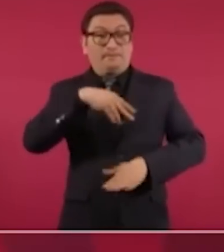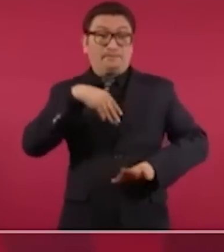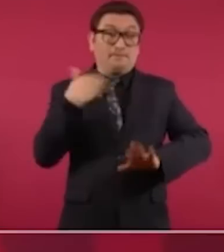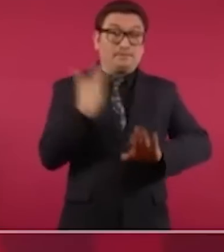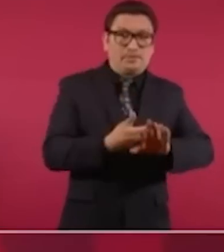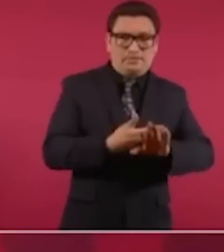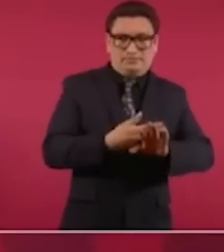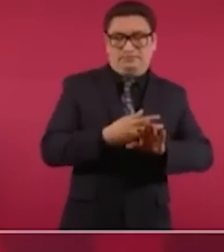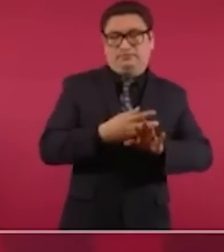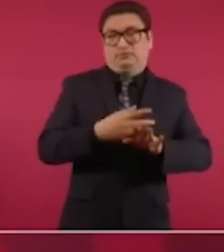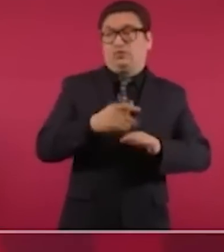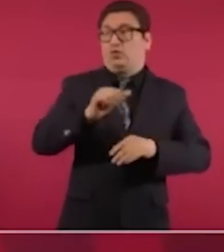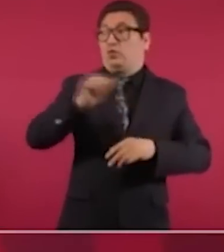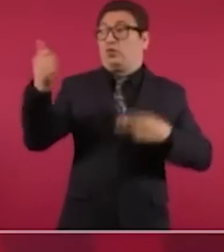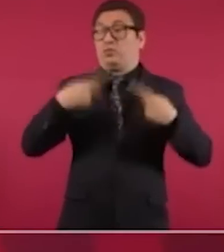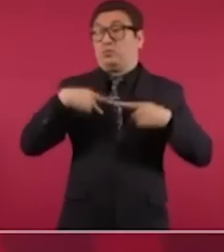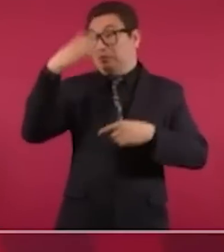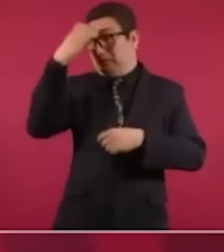increíble